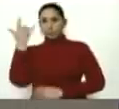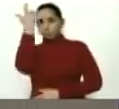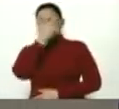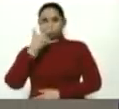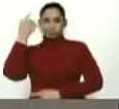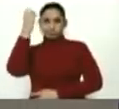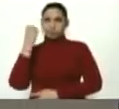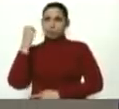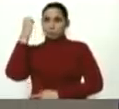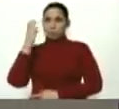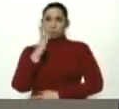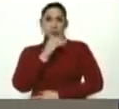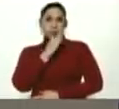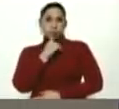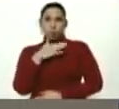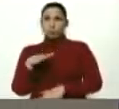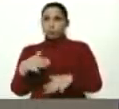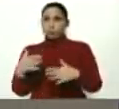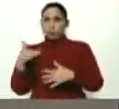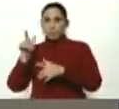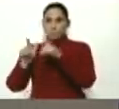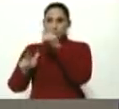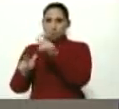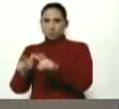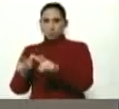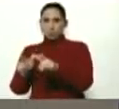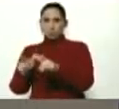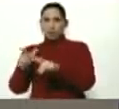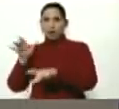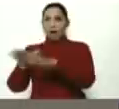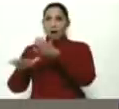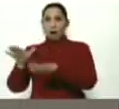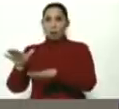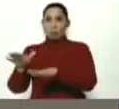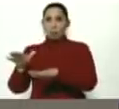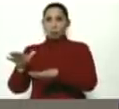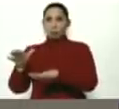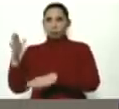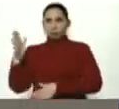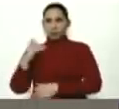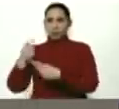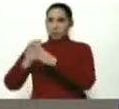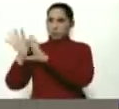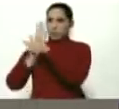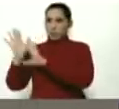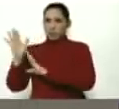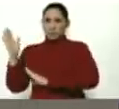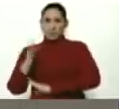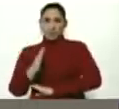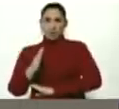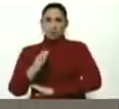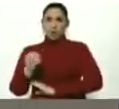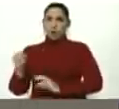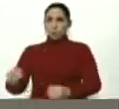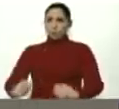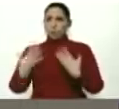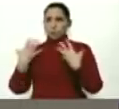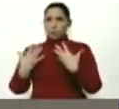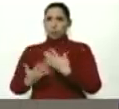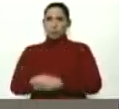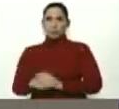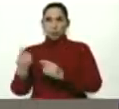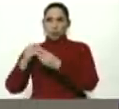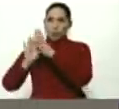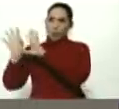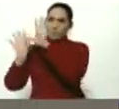que ni siquiera reportan cuando el paciente, aún siendo connacional, proviene y contrajo la infección en otros